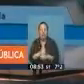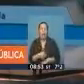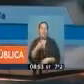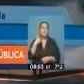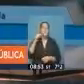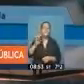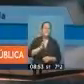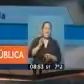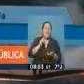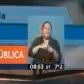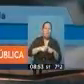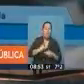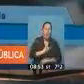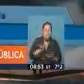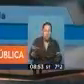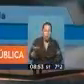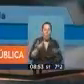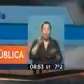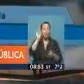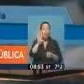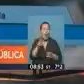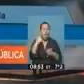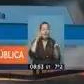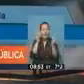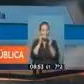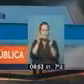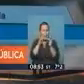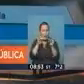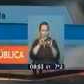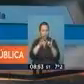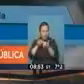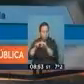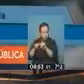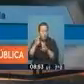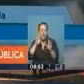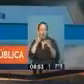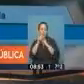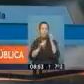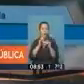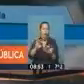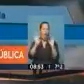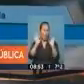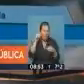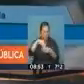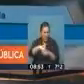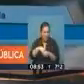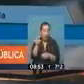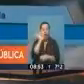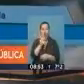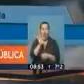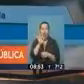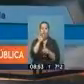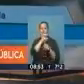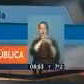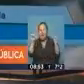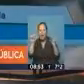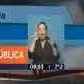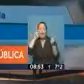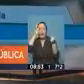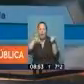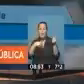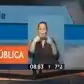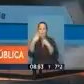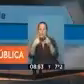saber sobre políticas públicas, con solo meterse a una página web, poder tener toda esa información, y si no tener un banner en donde podemos hacer